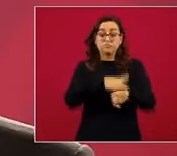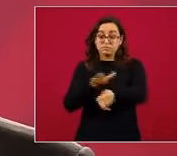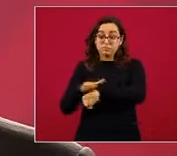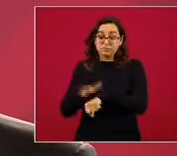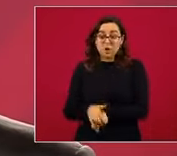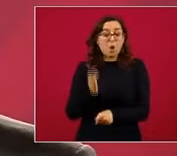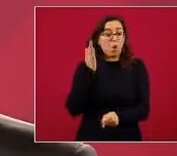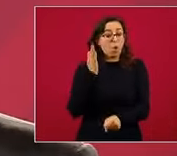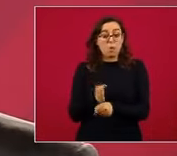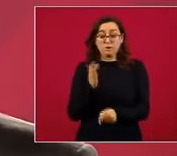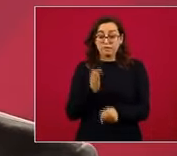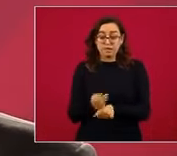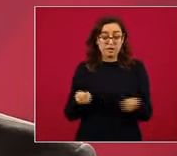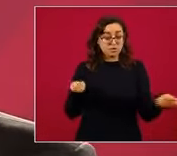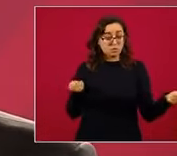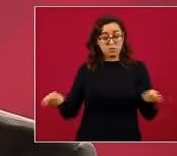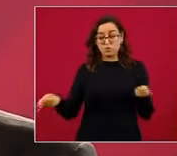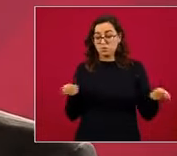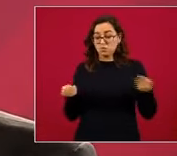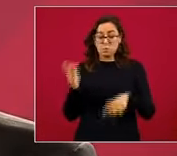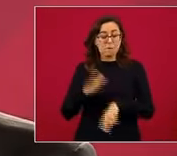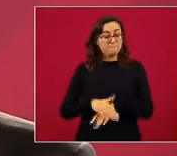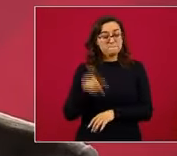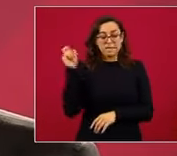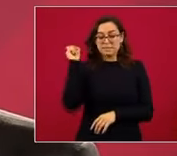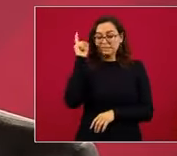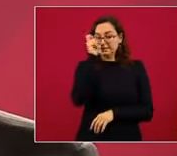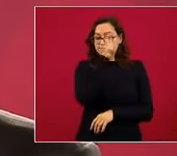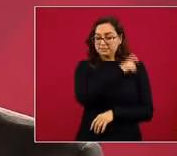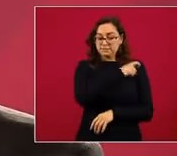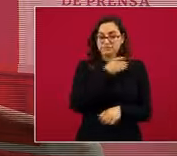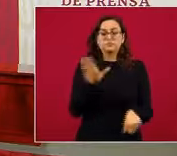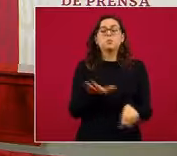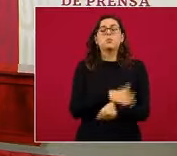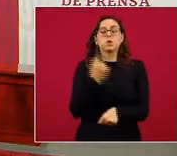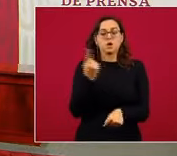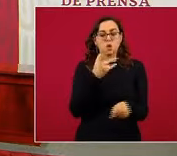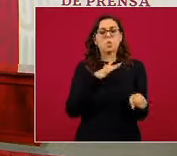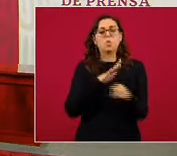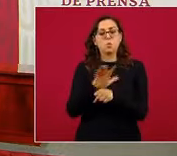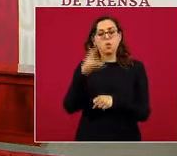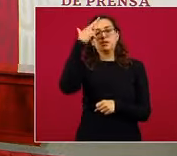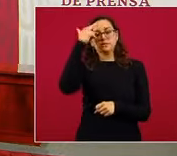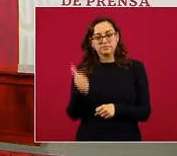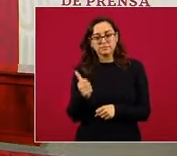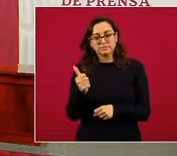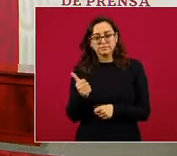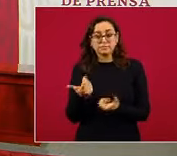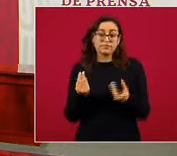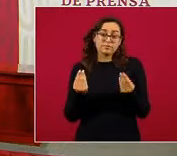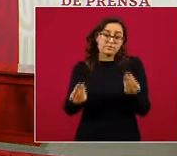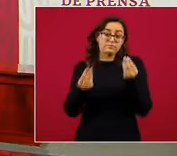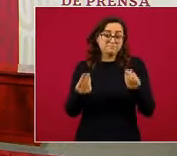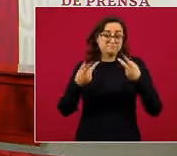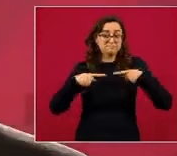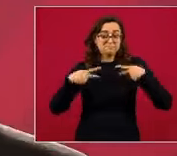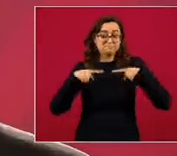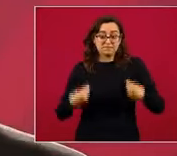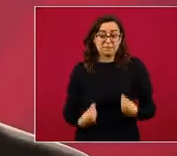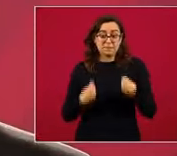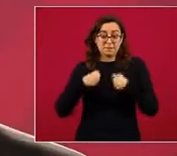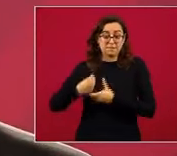de más difícil control de la epidemia. ¿Por qué razón? Por lo que hemos explicado, es la zona más poblada del país.